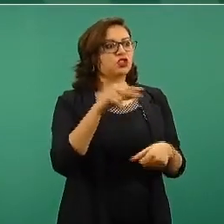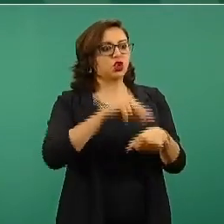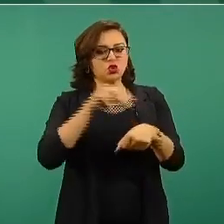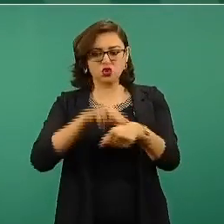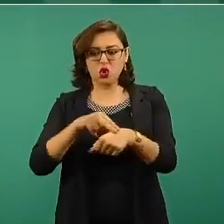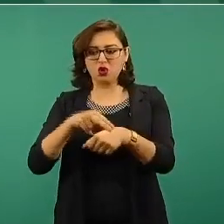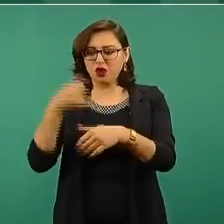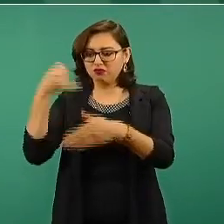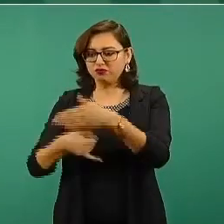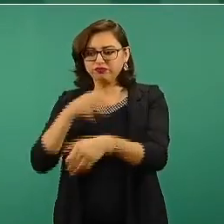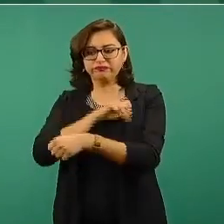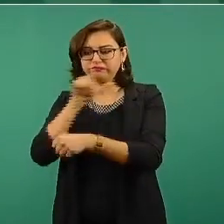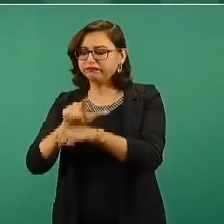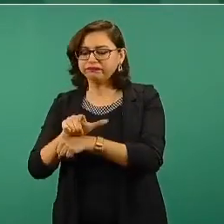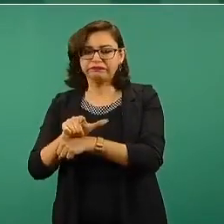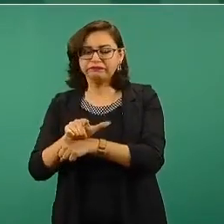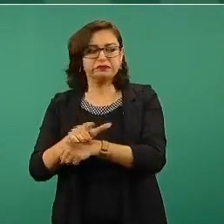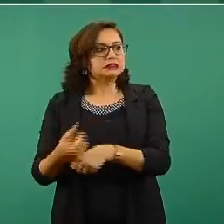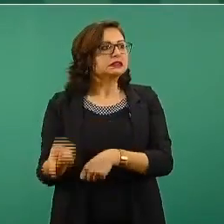generales